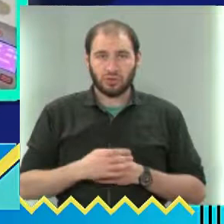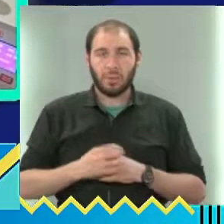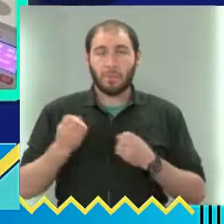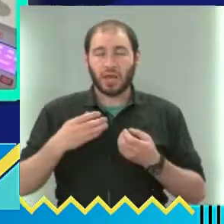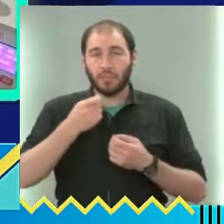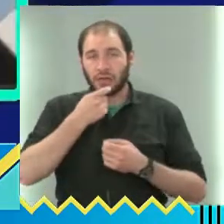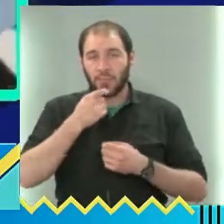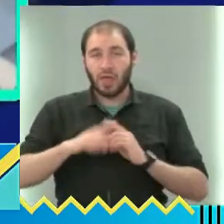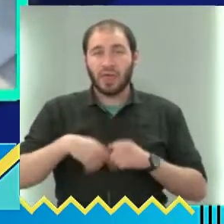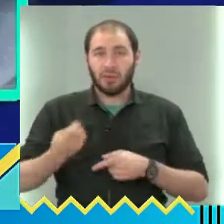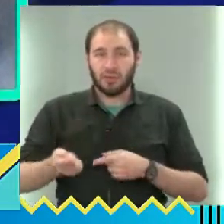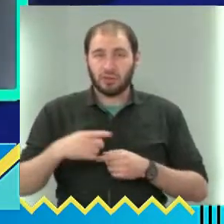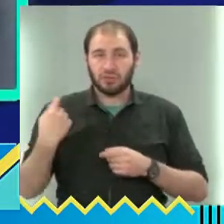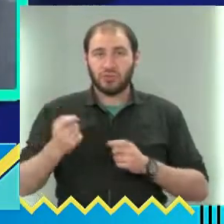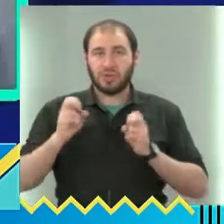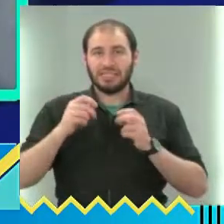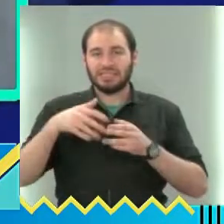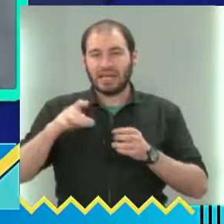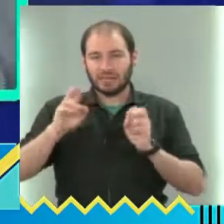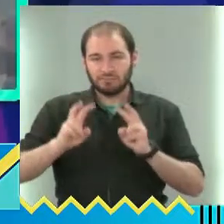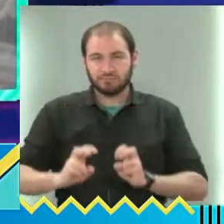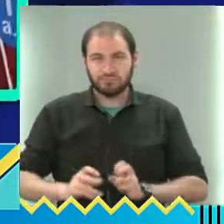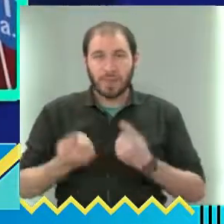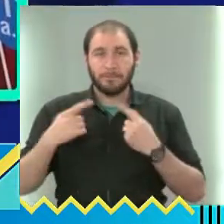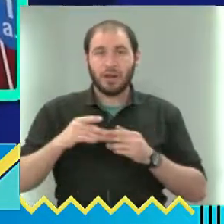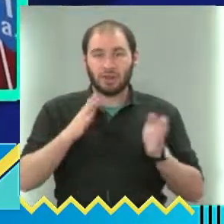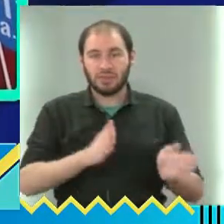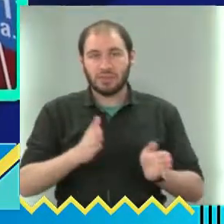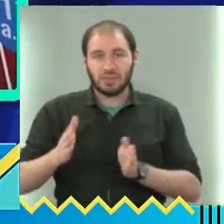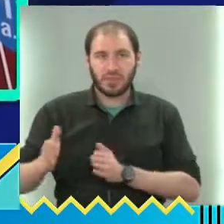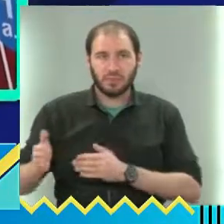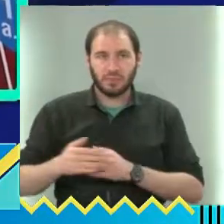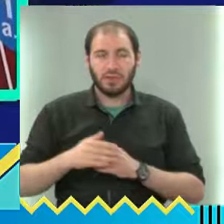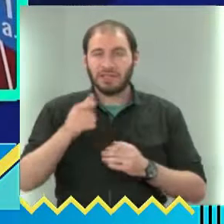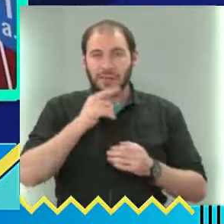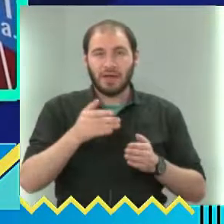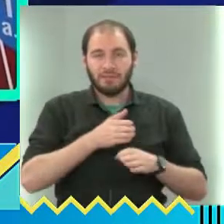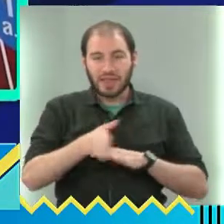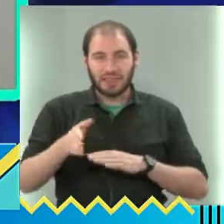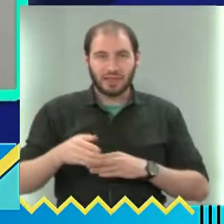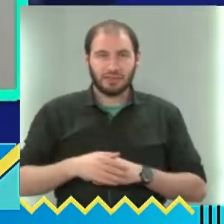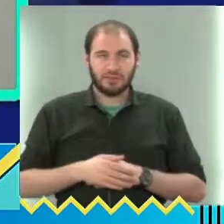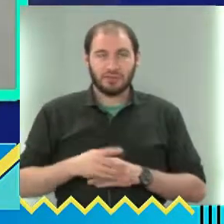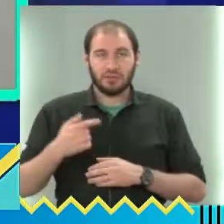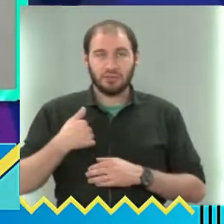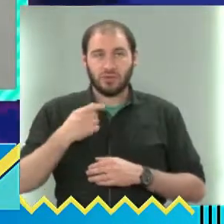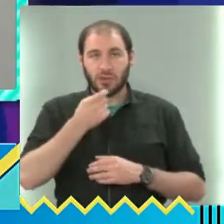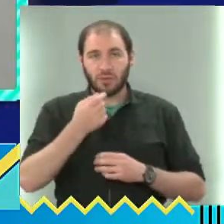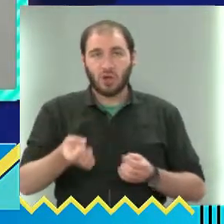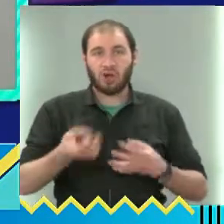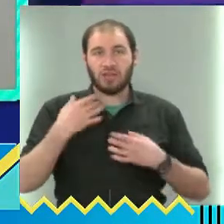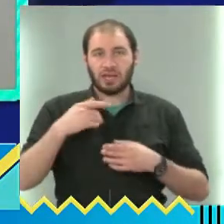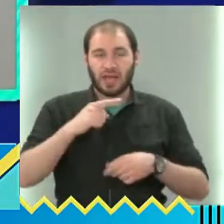por el hecho que después nosotros estudiamos toda la sangre, pero hay periodos de ventana que se llama donde yo me puedo contagiar